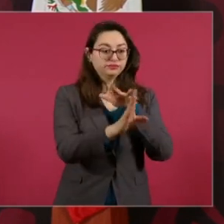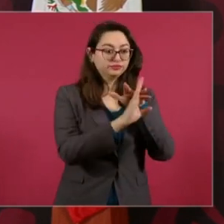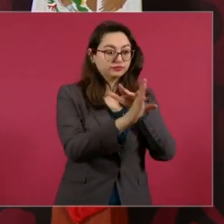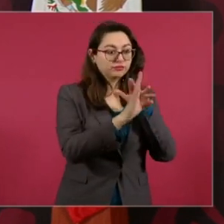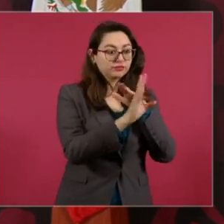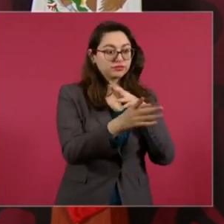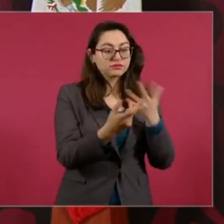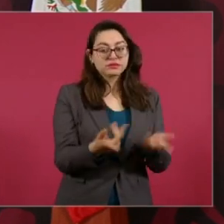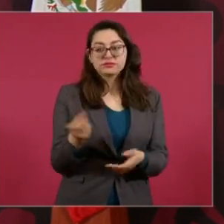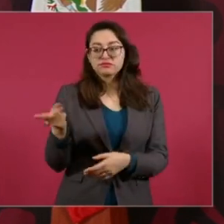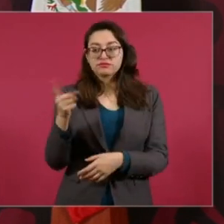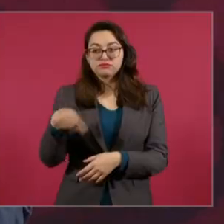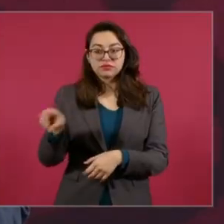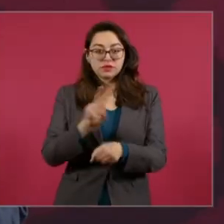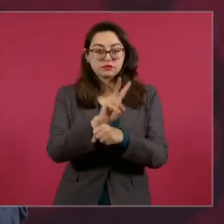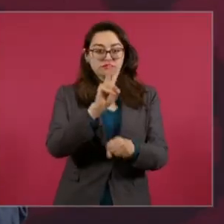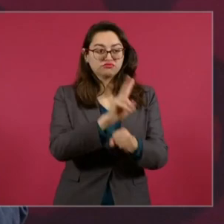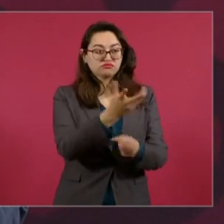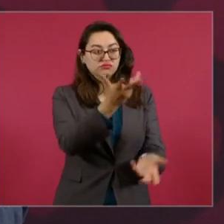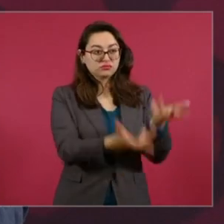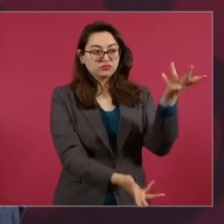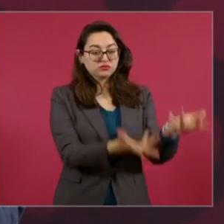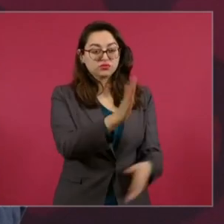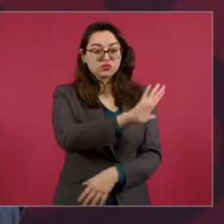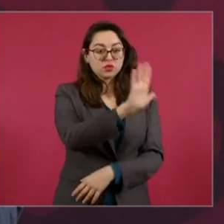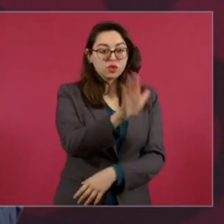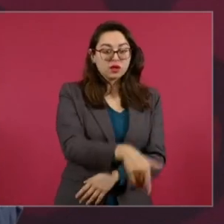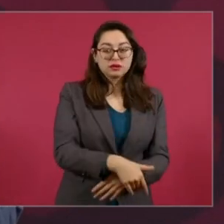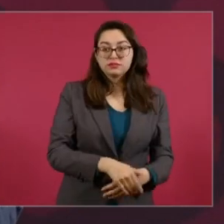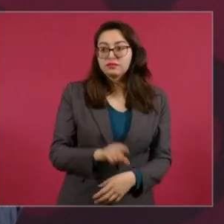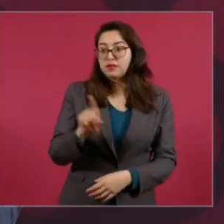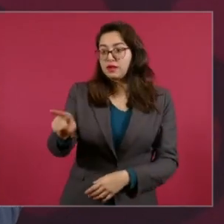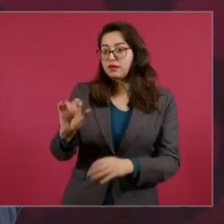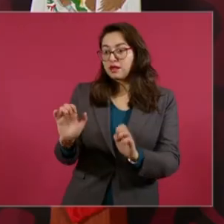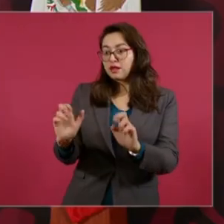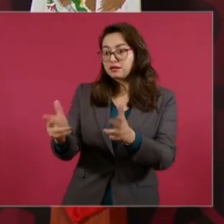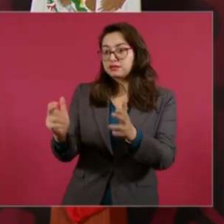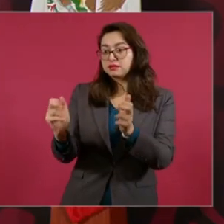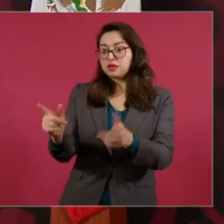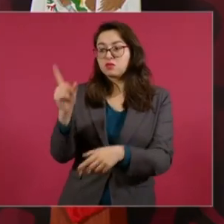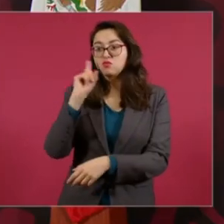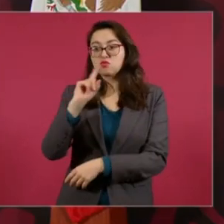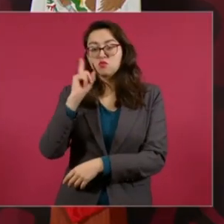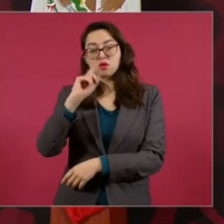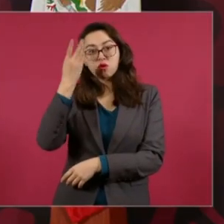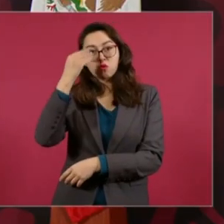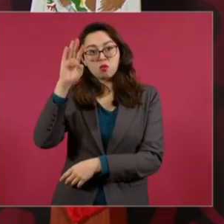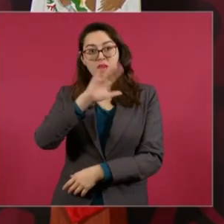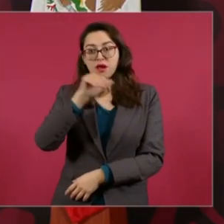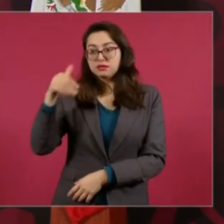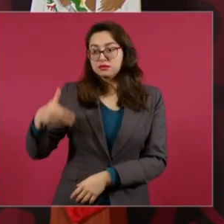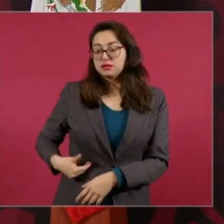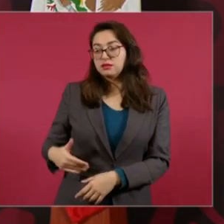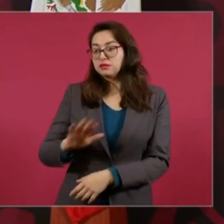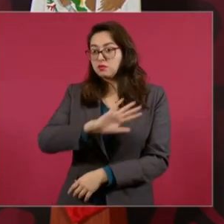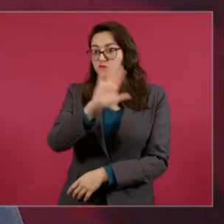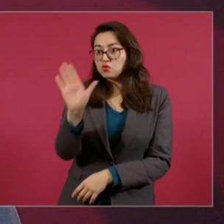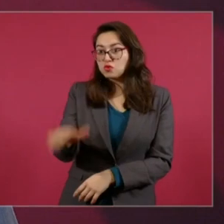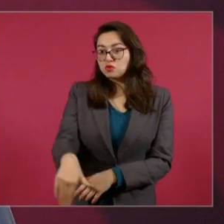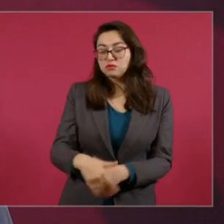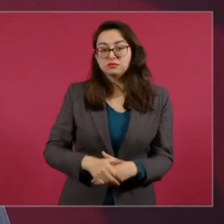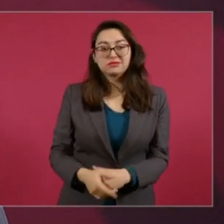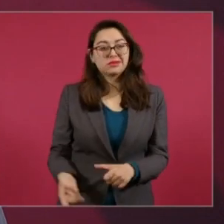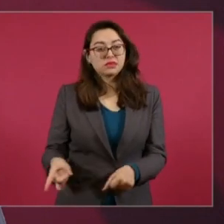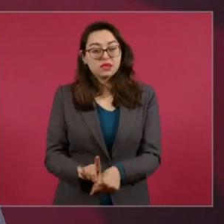accidente en Chiapas. Y esto todos los días lo padecemos. ¿Dónde está el